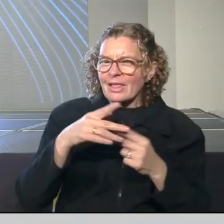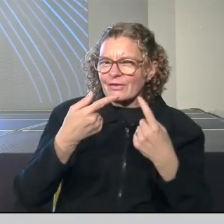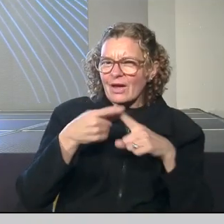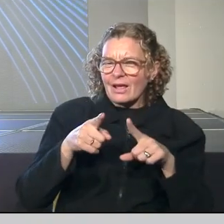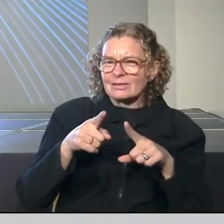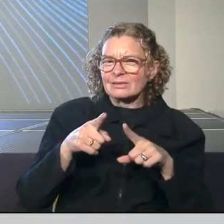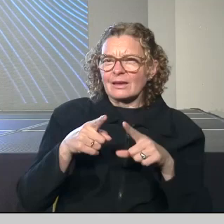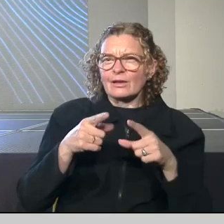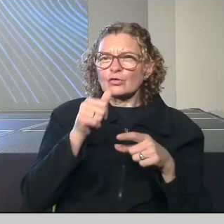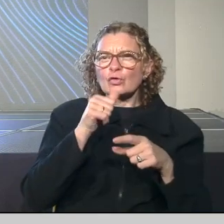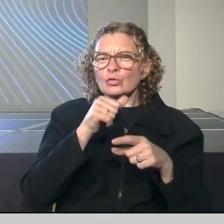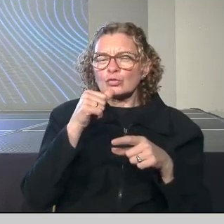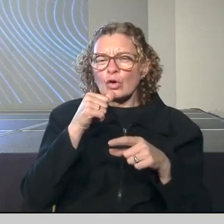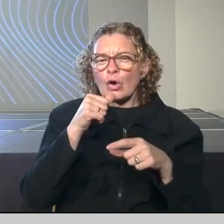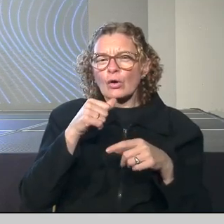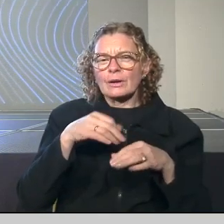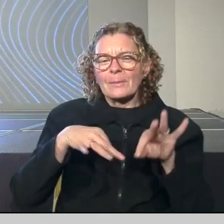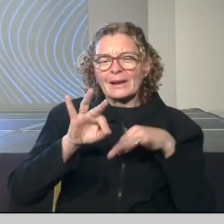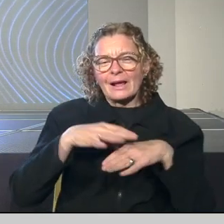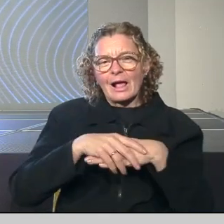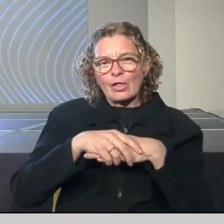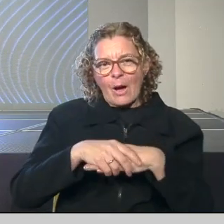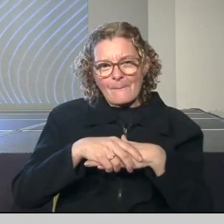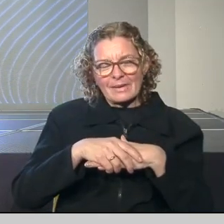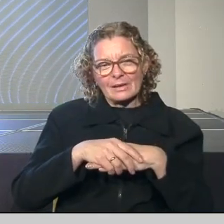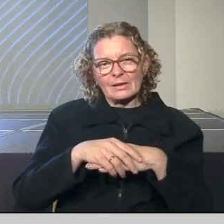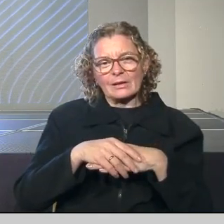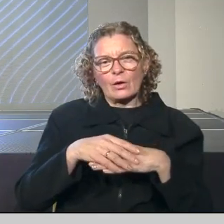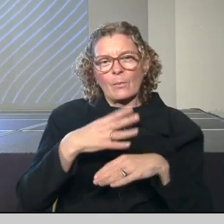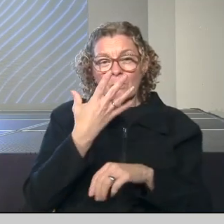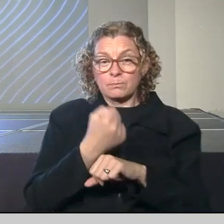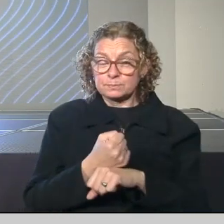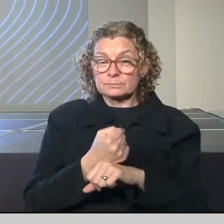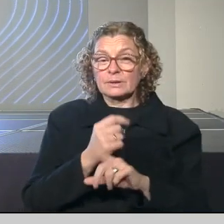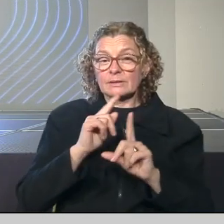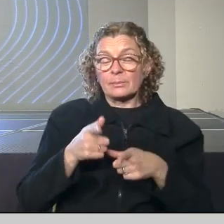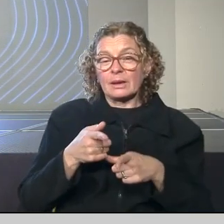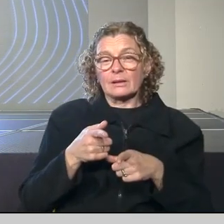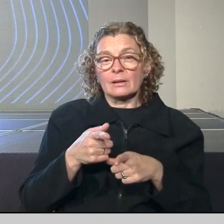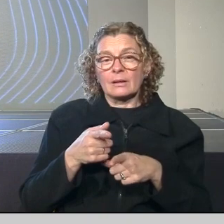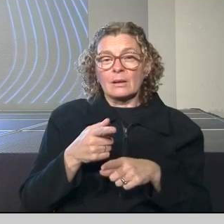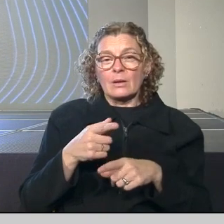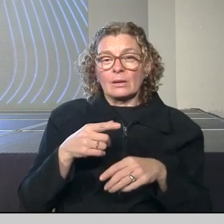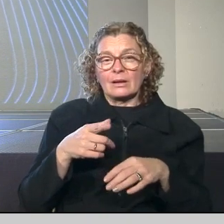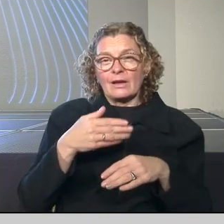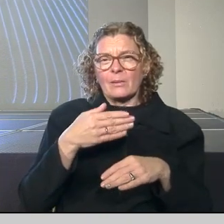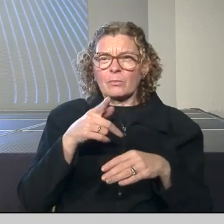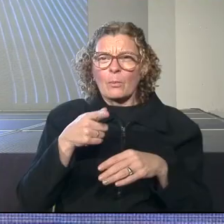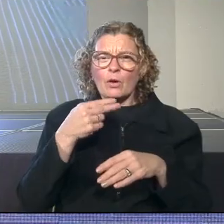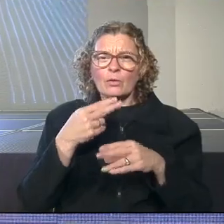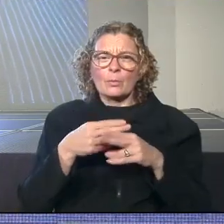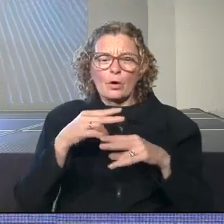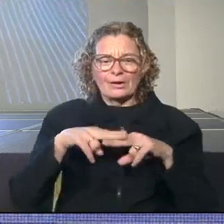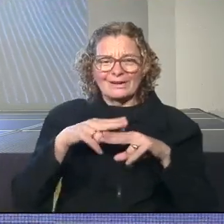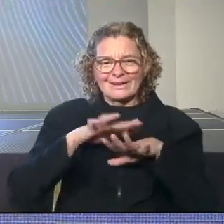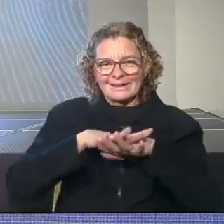Tenemos, por un lado, Mercado Libre propiamente dicho, que es la plataforma de e-commerce como tal. Tenemos Mercado Envíos, que es la red